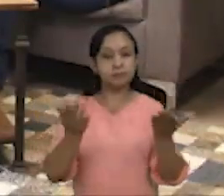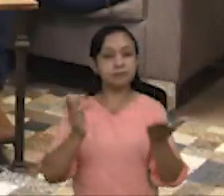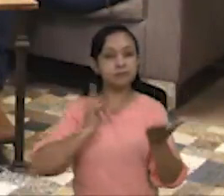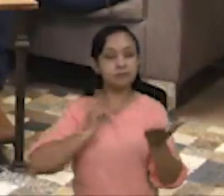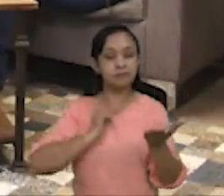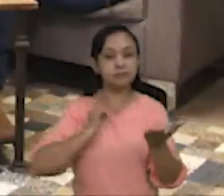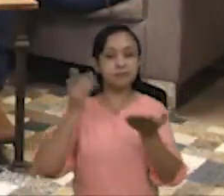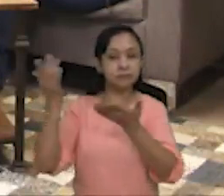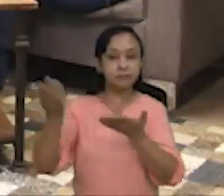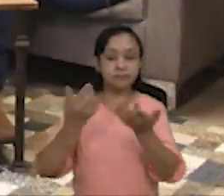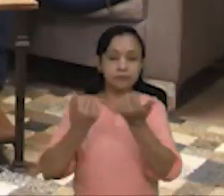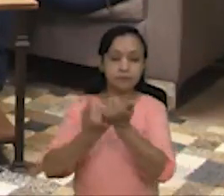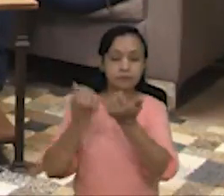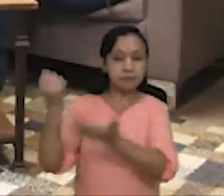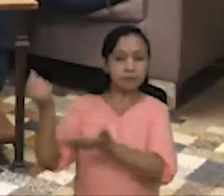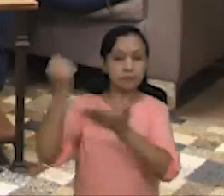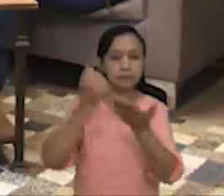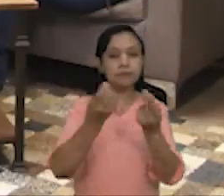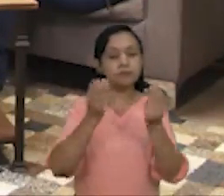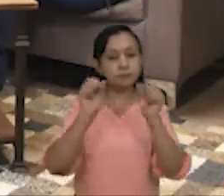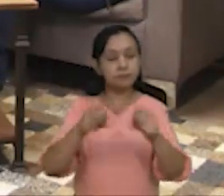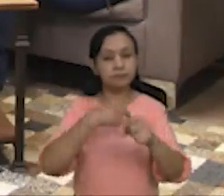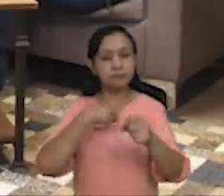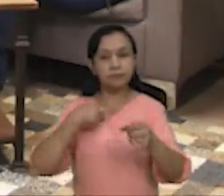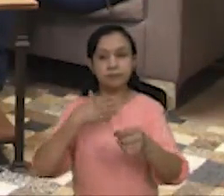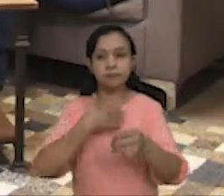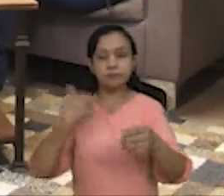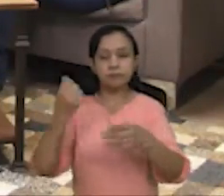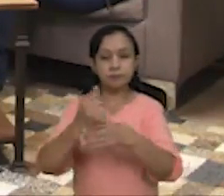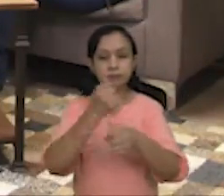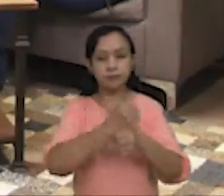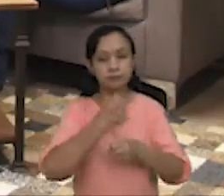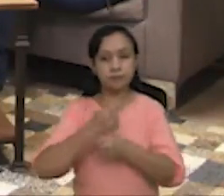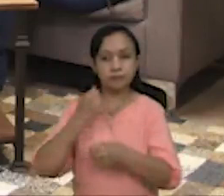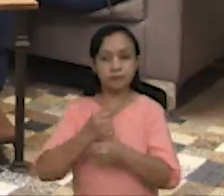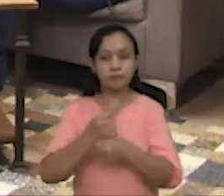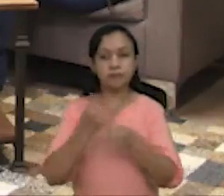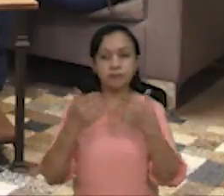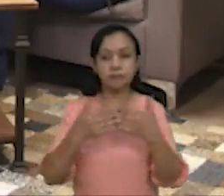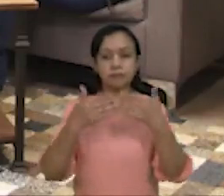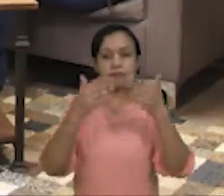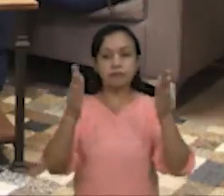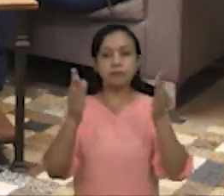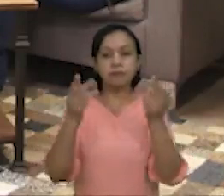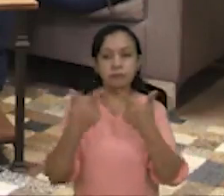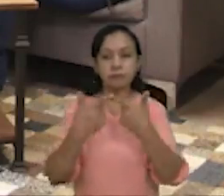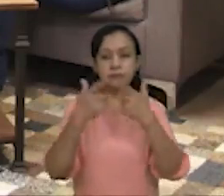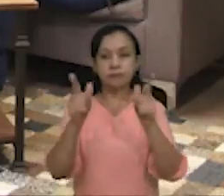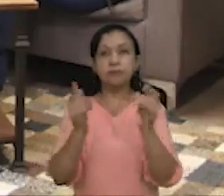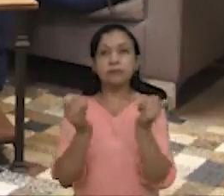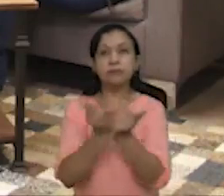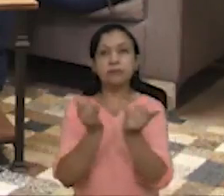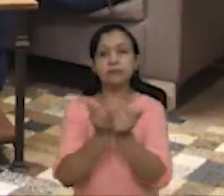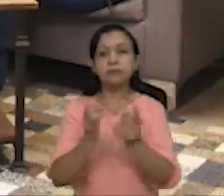eso recibimos un apoyo decidido para poder ejercer mejor el trabajo, claro, aquí en el Parlamento. Hay apertura para esa libertad, ¿no? Sí, así